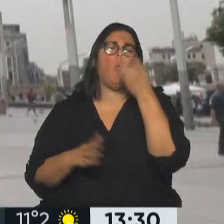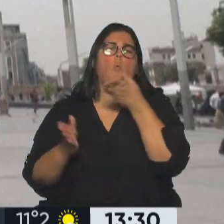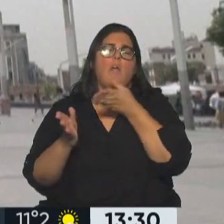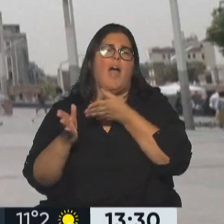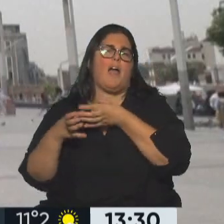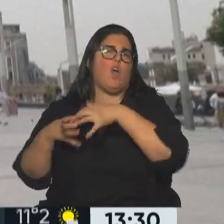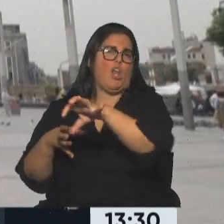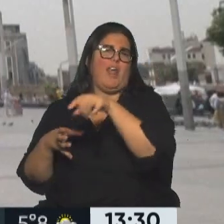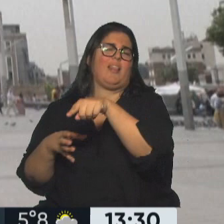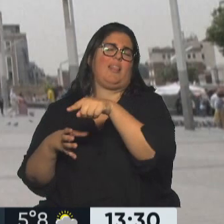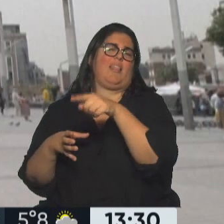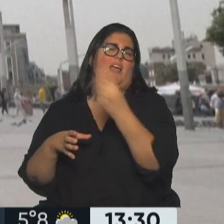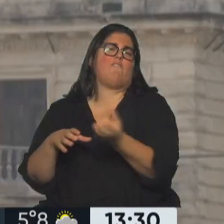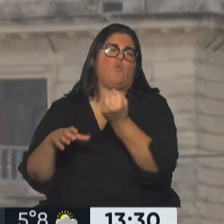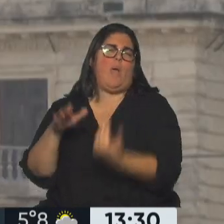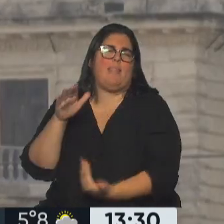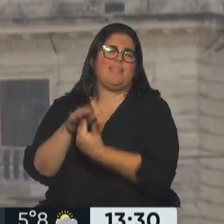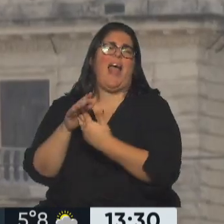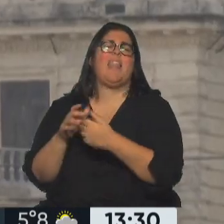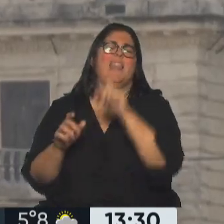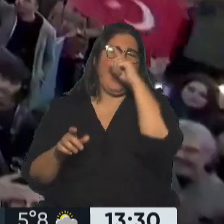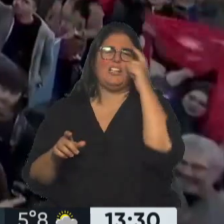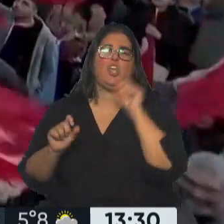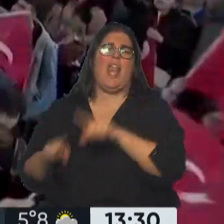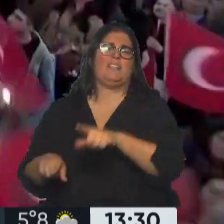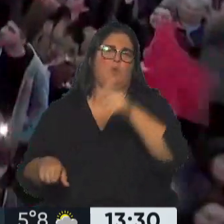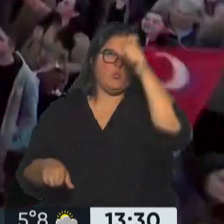en estos comicios, es el nacionalismo turco.